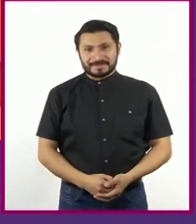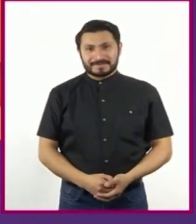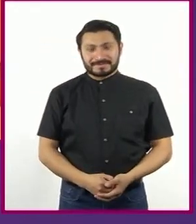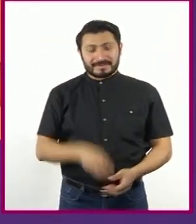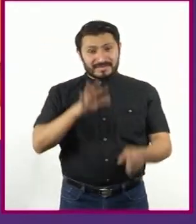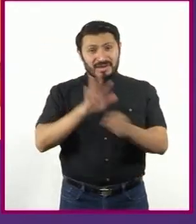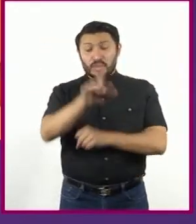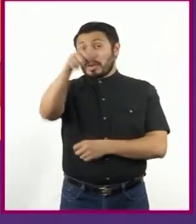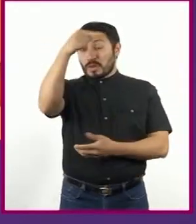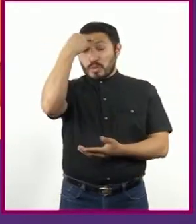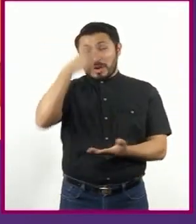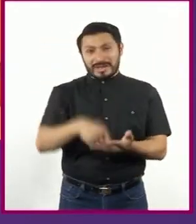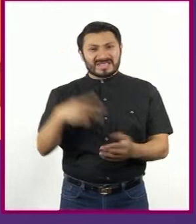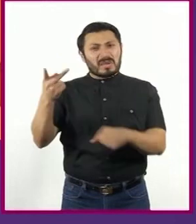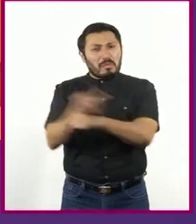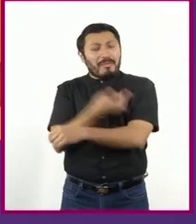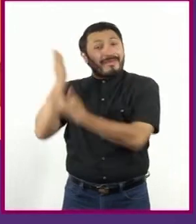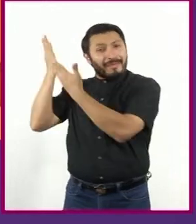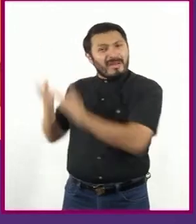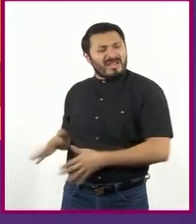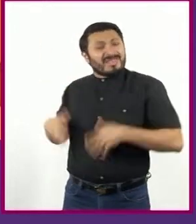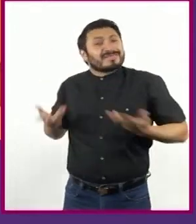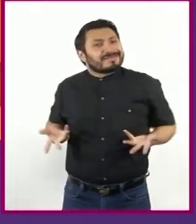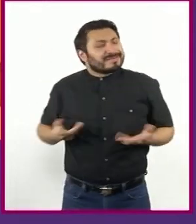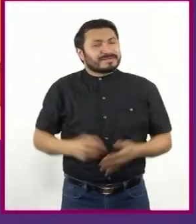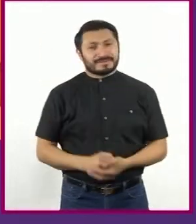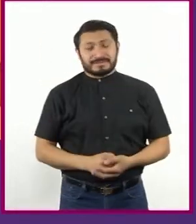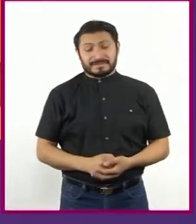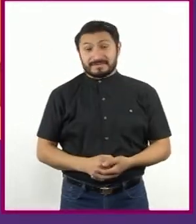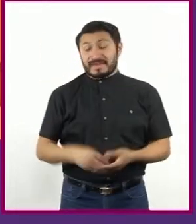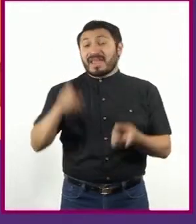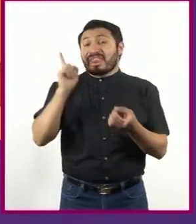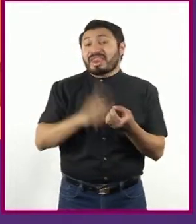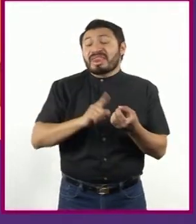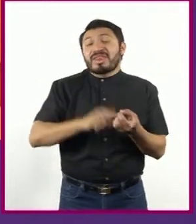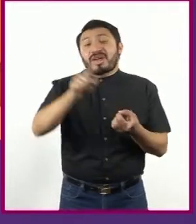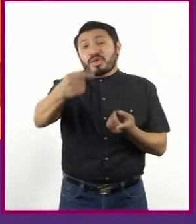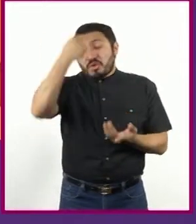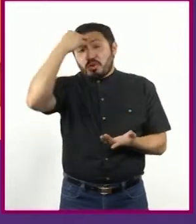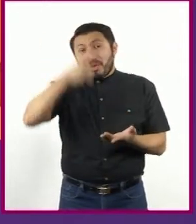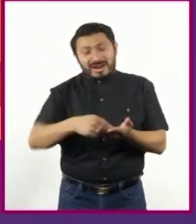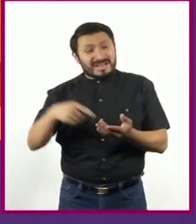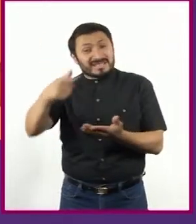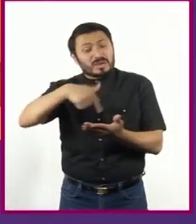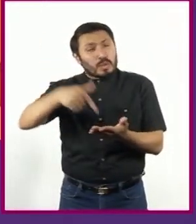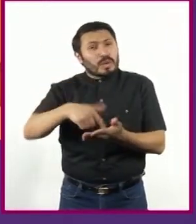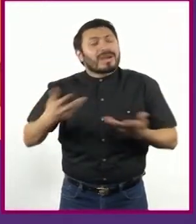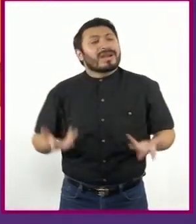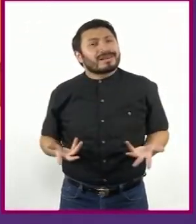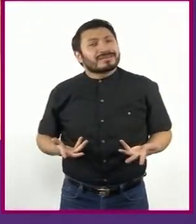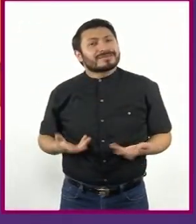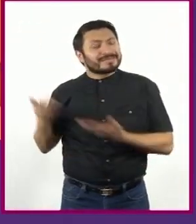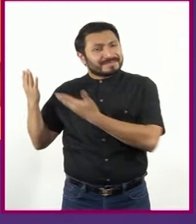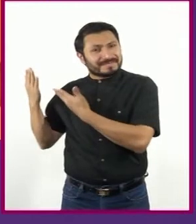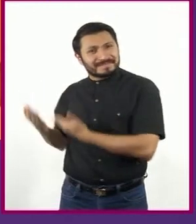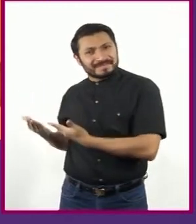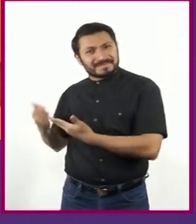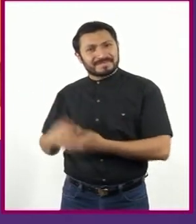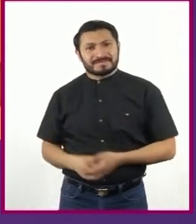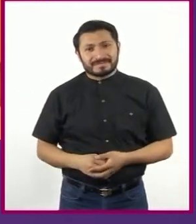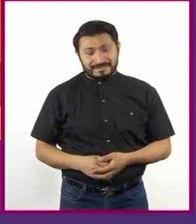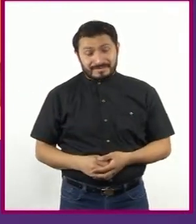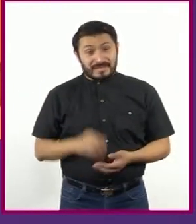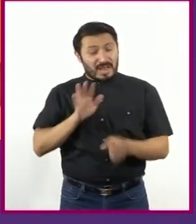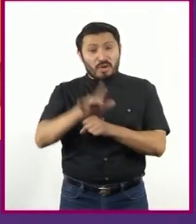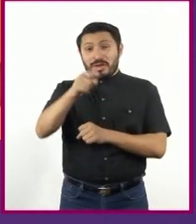¿Qué creen que esté sucediendo? ¿En dónde creen que esté sucediendo? ¿Qué